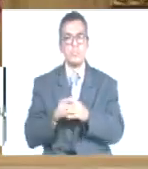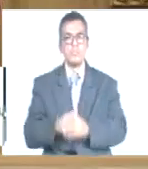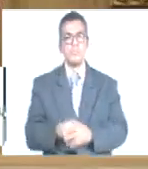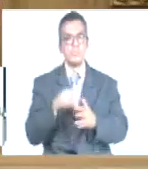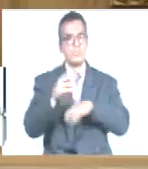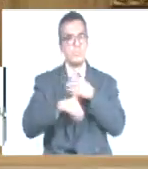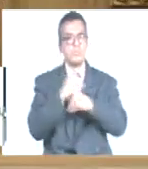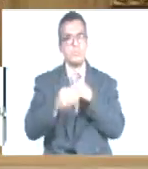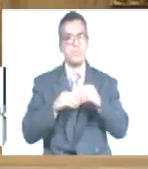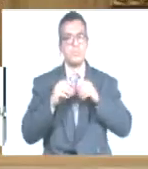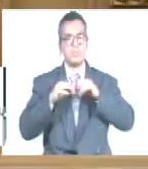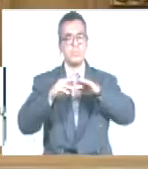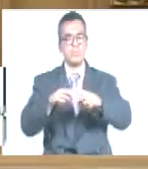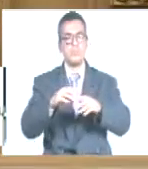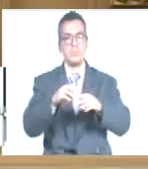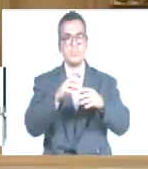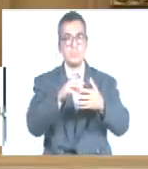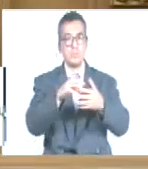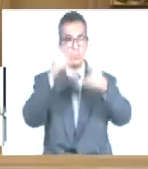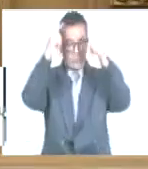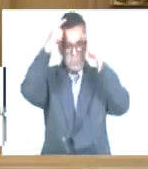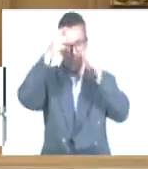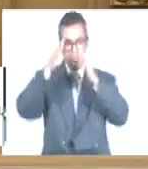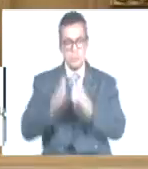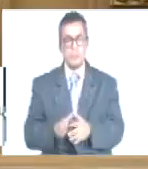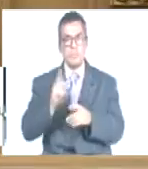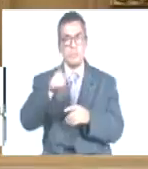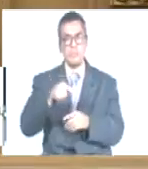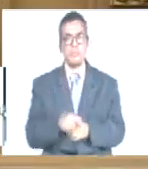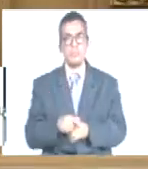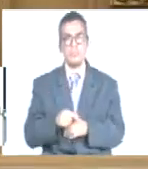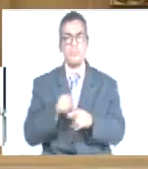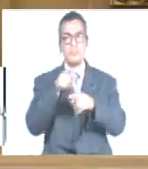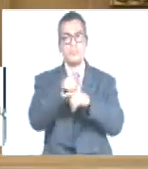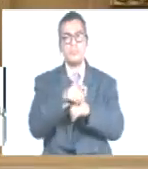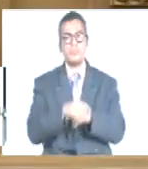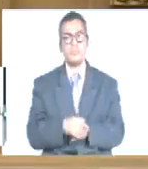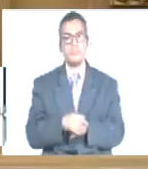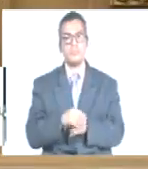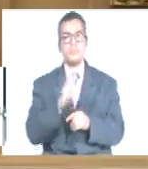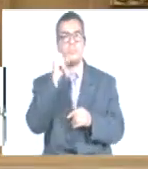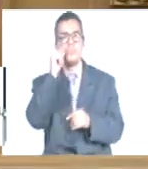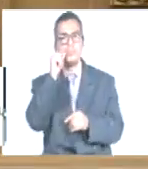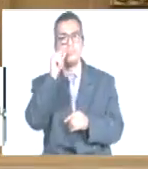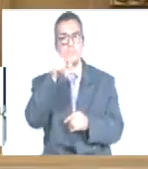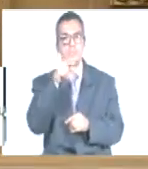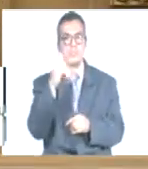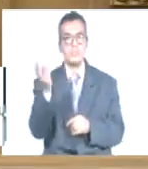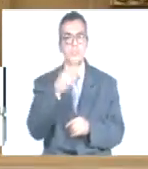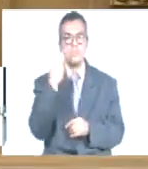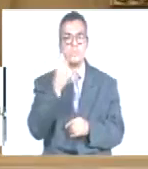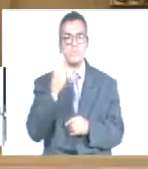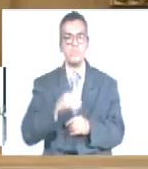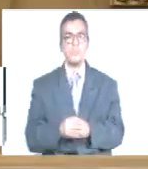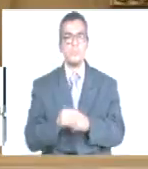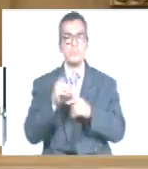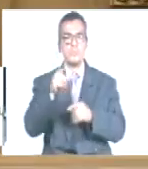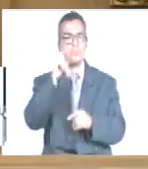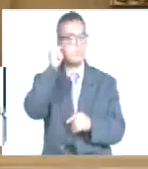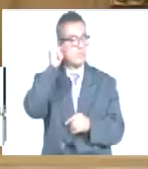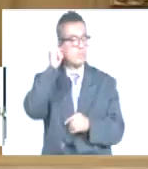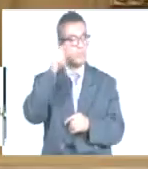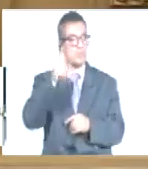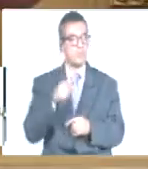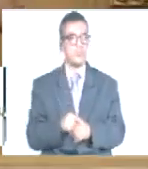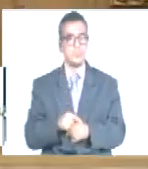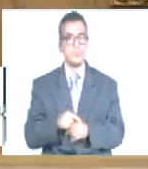le hicieron a la esencia del chavismo además, porque se metieron con un hombre joven y con una mujer